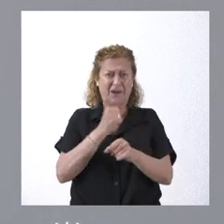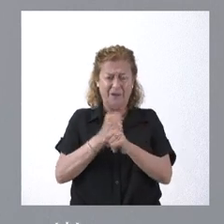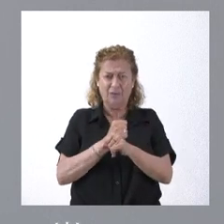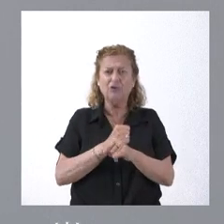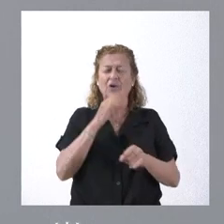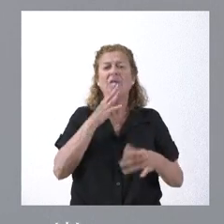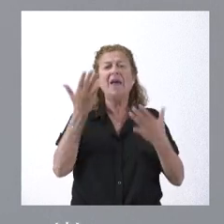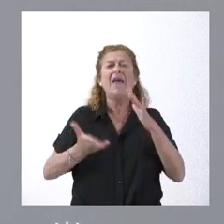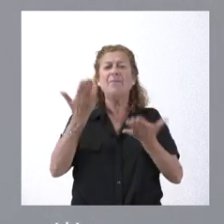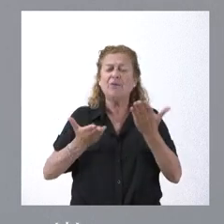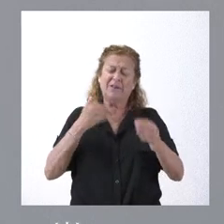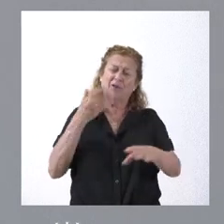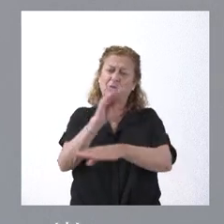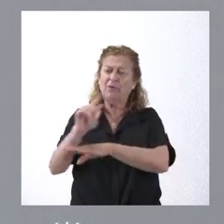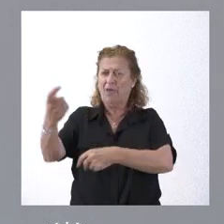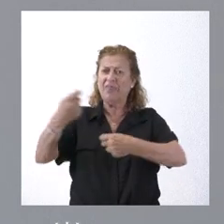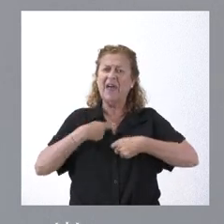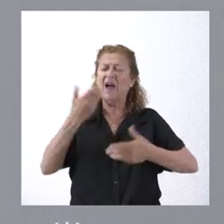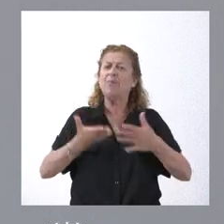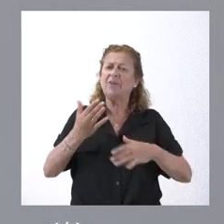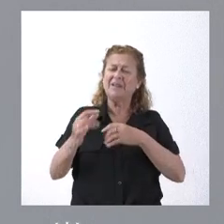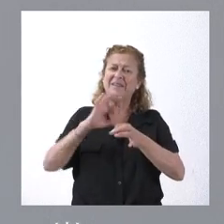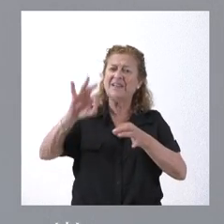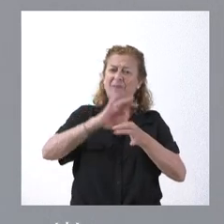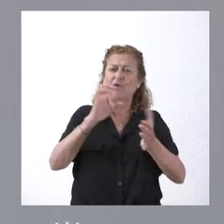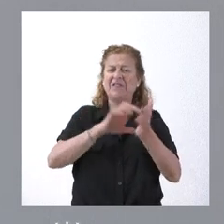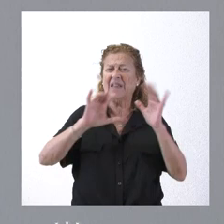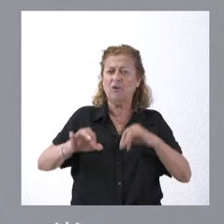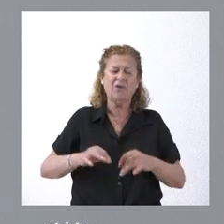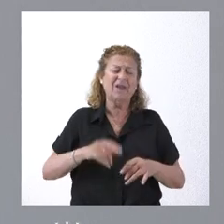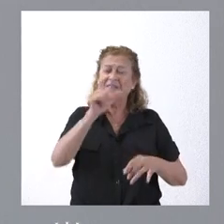asociaciones, prestan un importante servicio a Castilla y León, especialmente a aquellos colectivos y